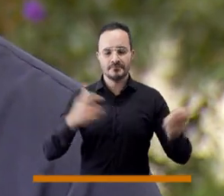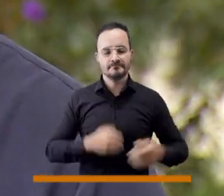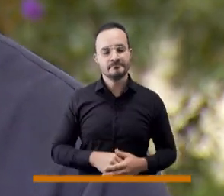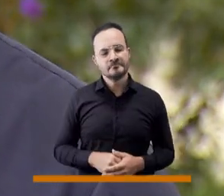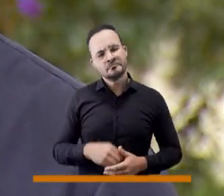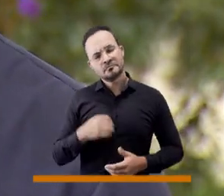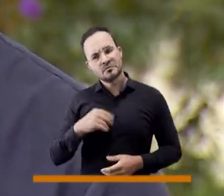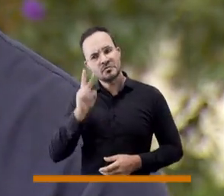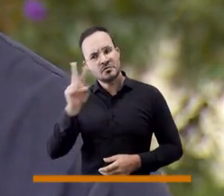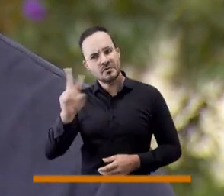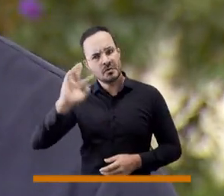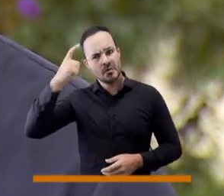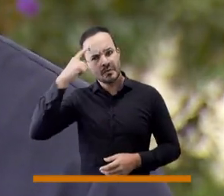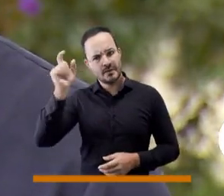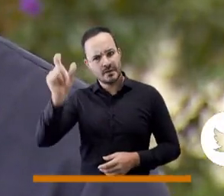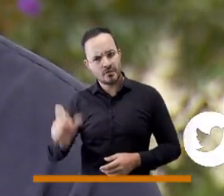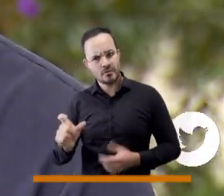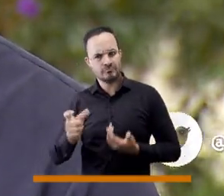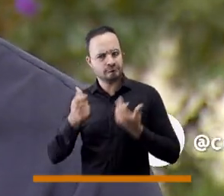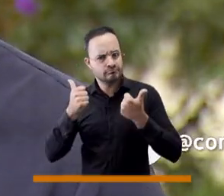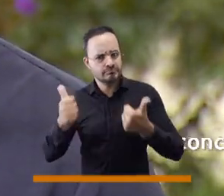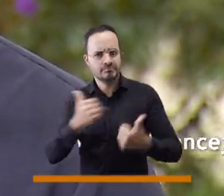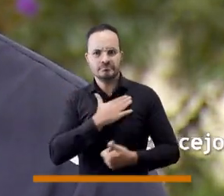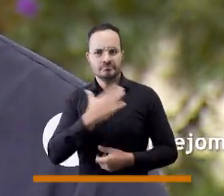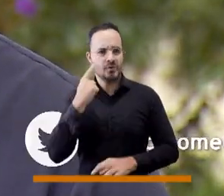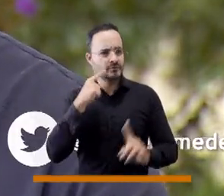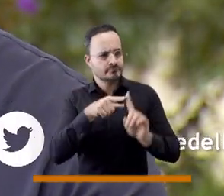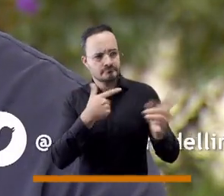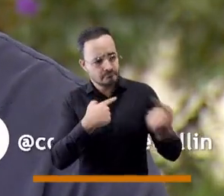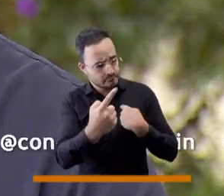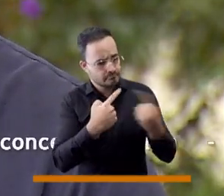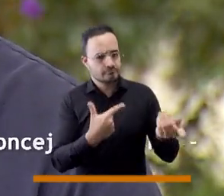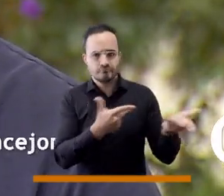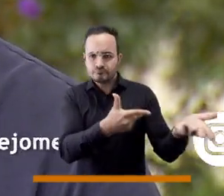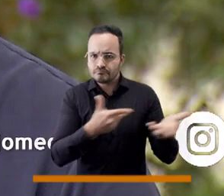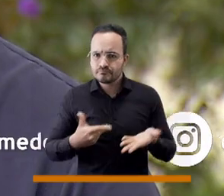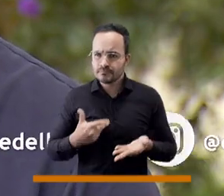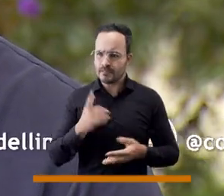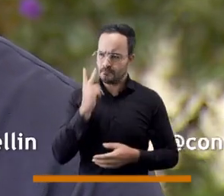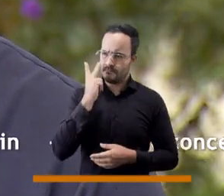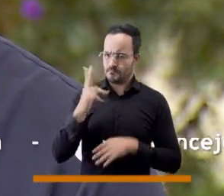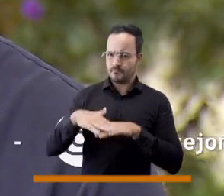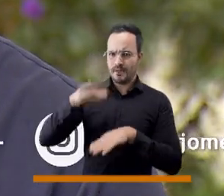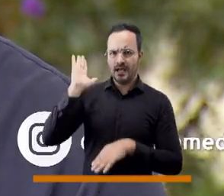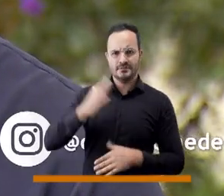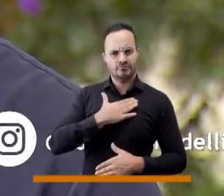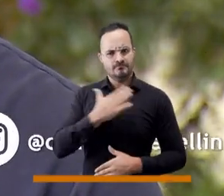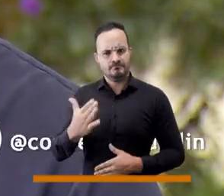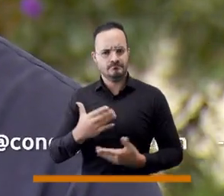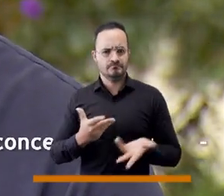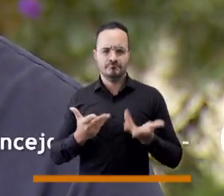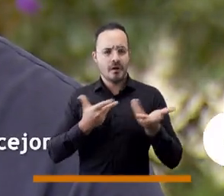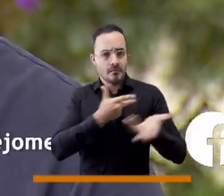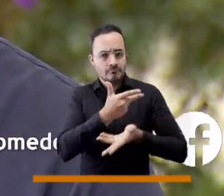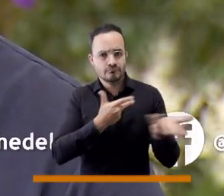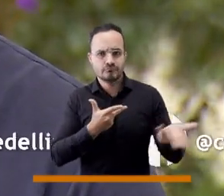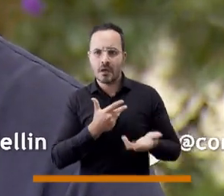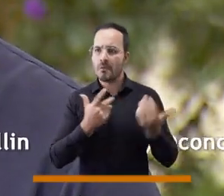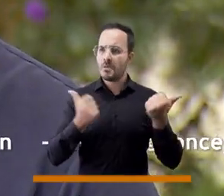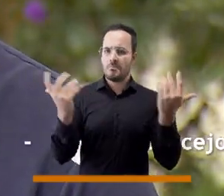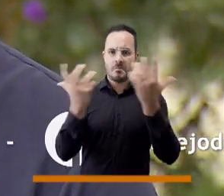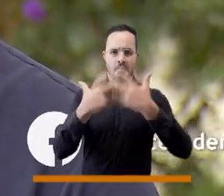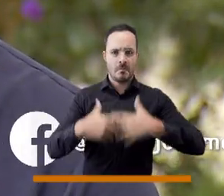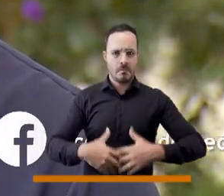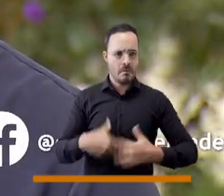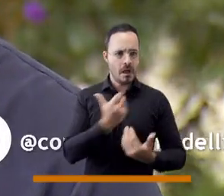yo veía un gobernador muy dispuesto a entablar una relación muy directa, muy